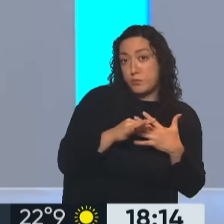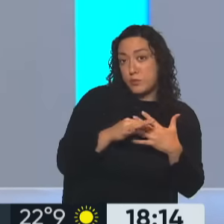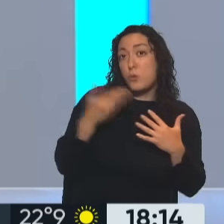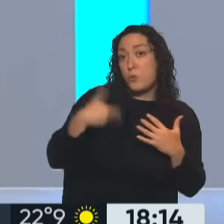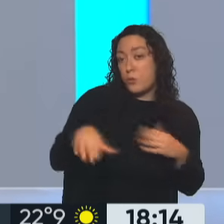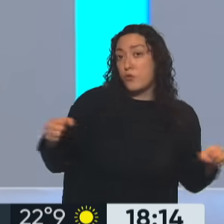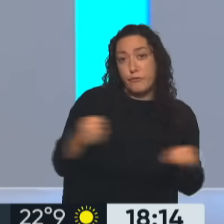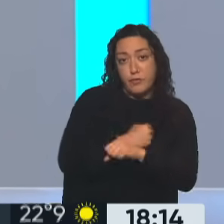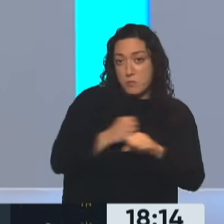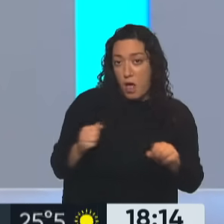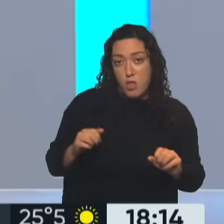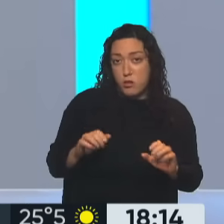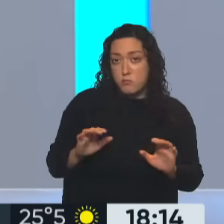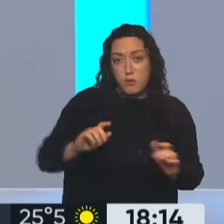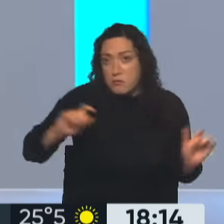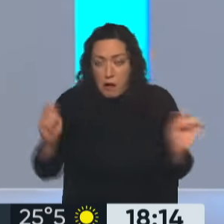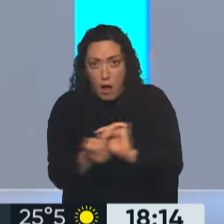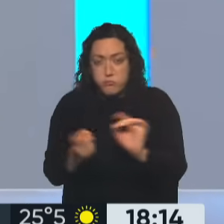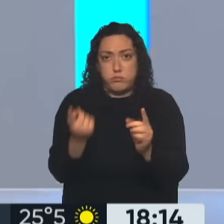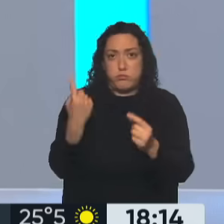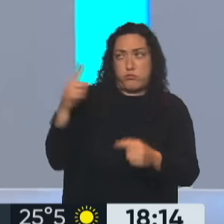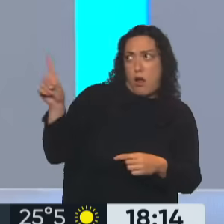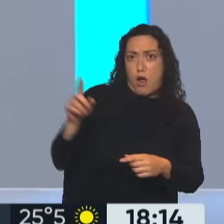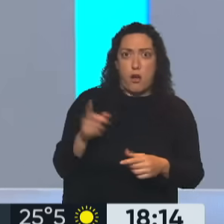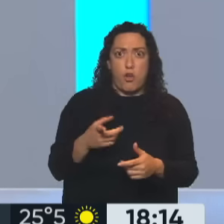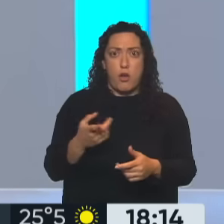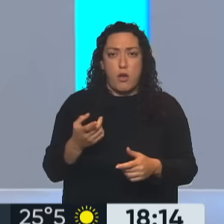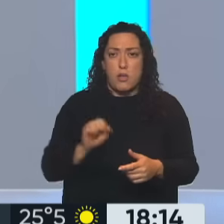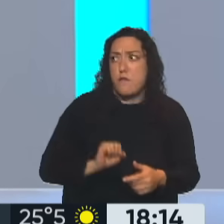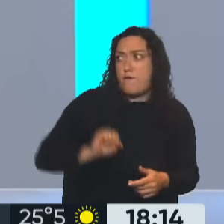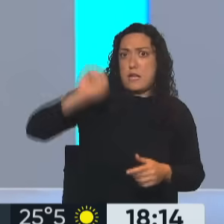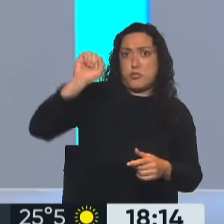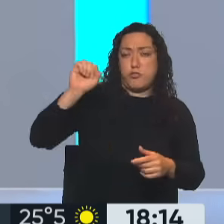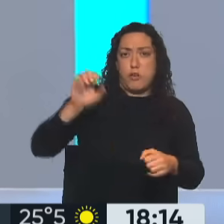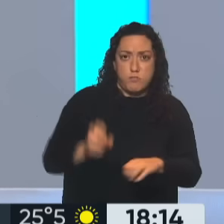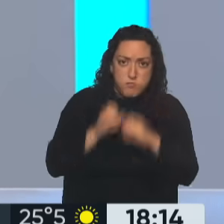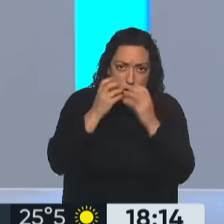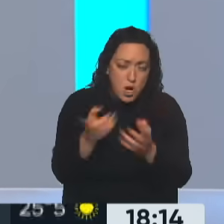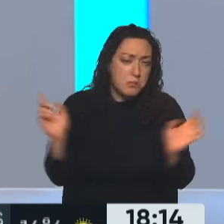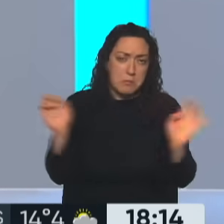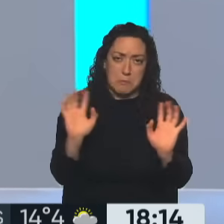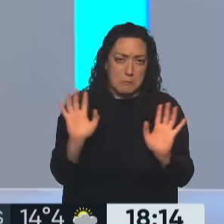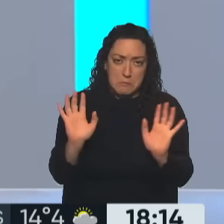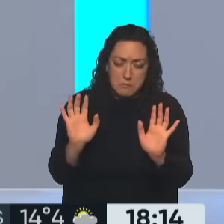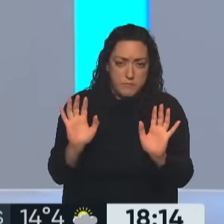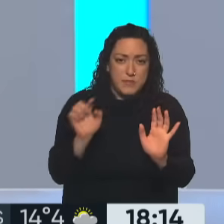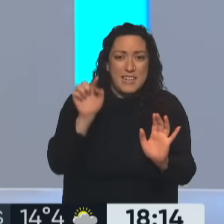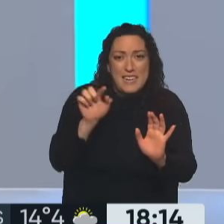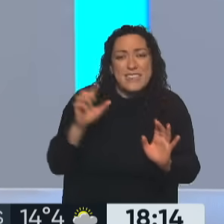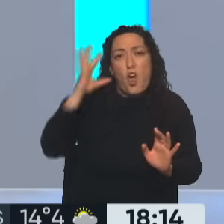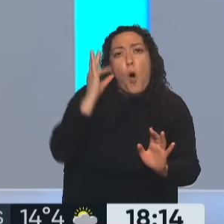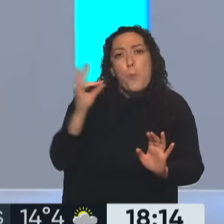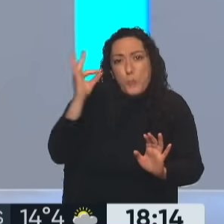suceder. Nada de saltos, nada de recuperar la inflación perdida, ni todas esas cuestiones que tienen que ver con la postura que